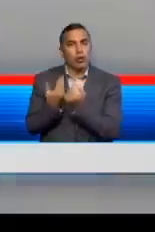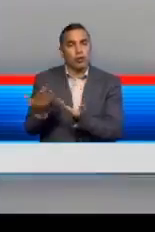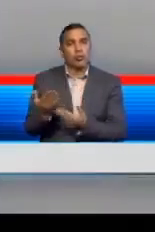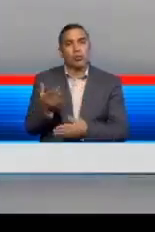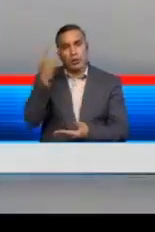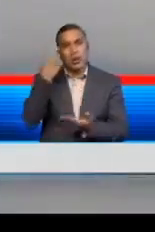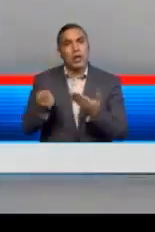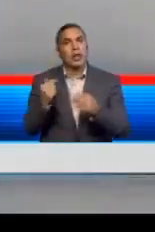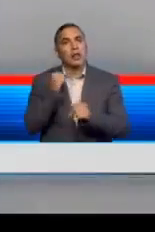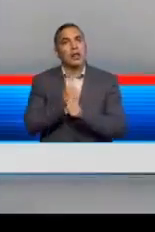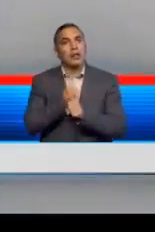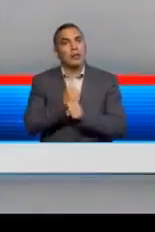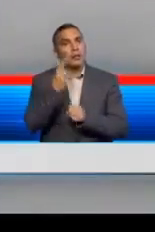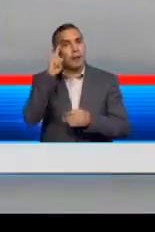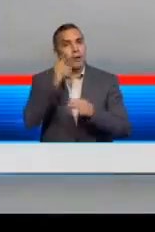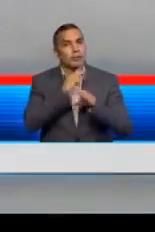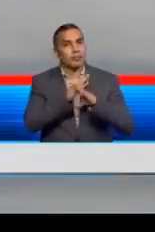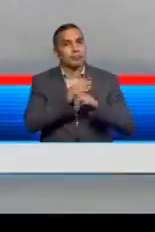de la tarea de la Fiscalía.